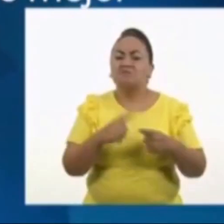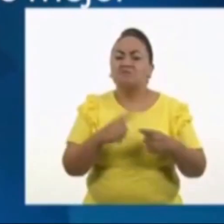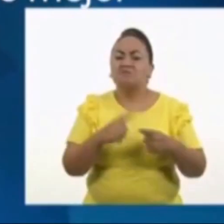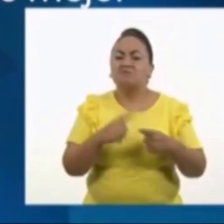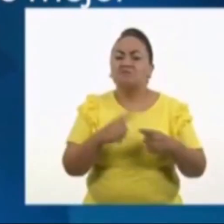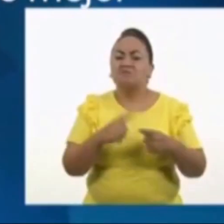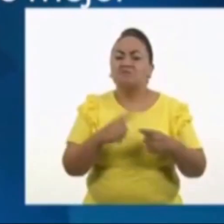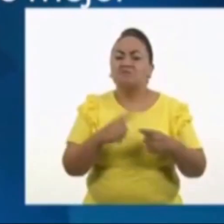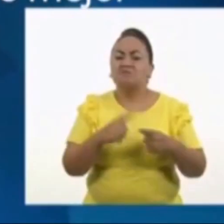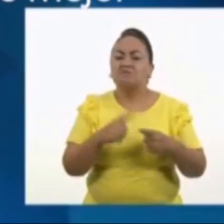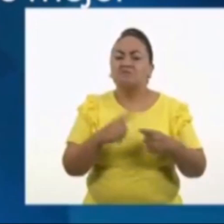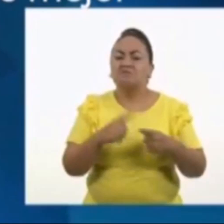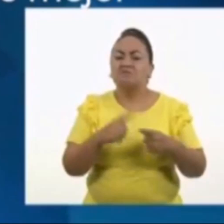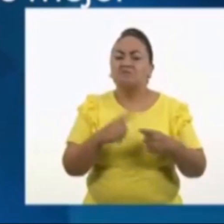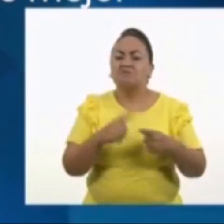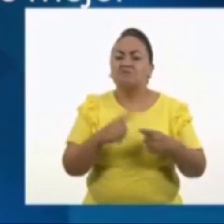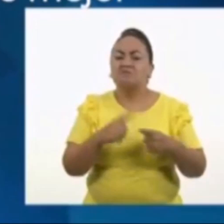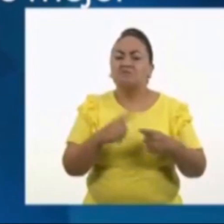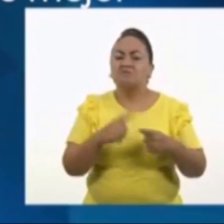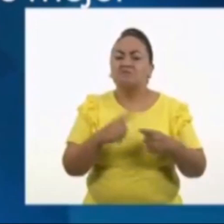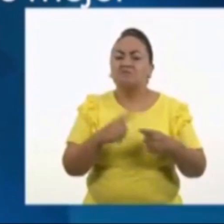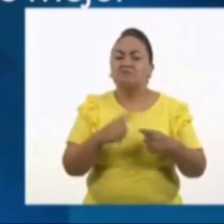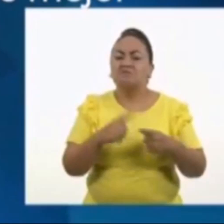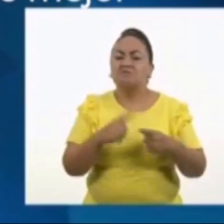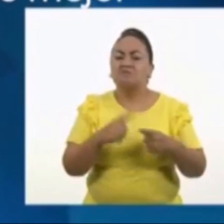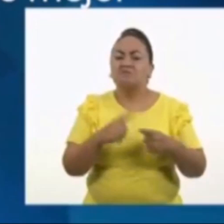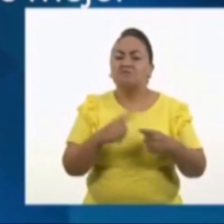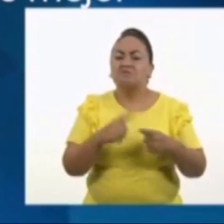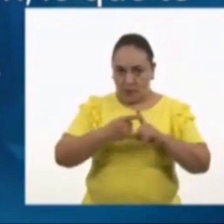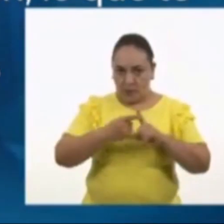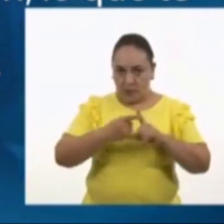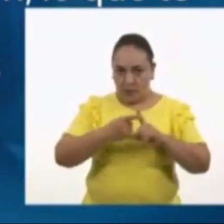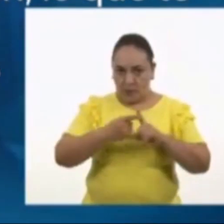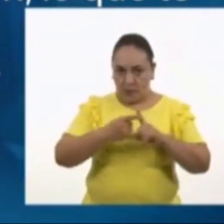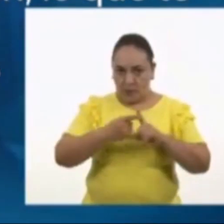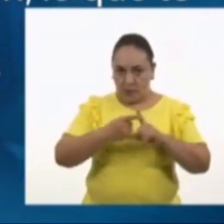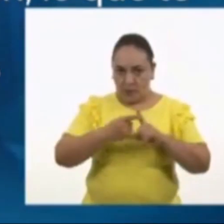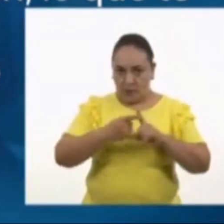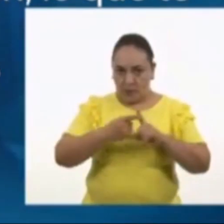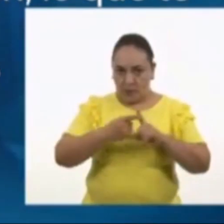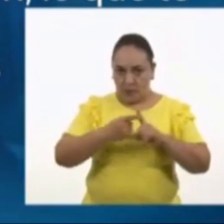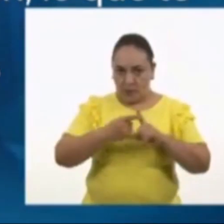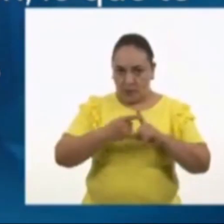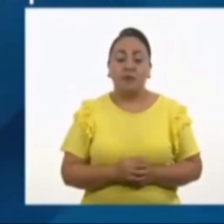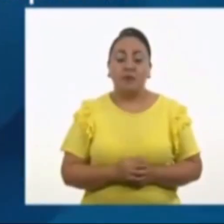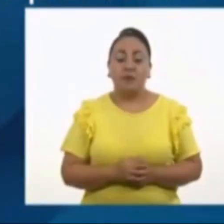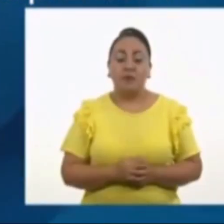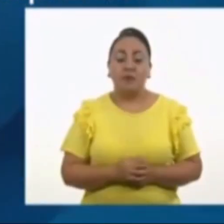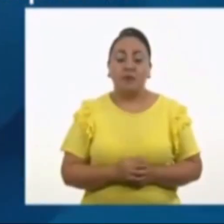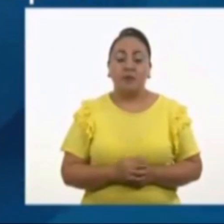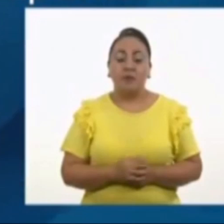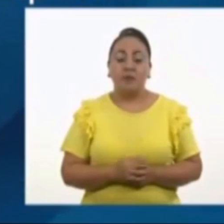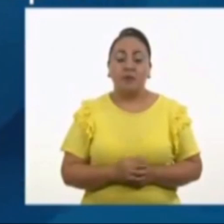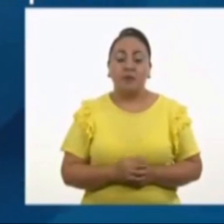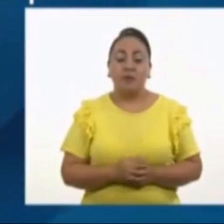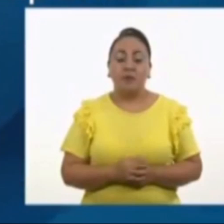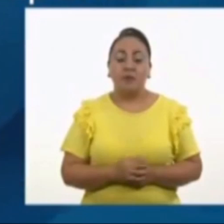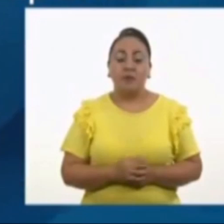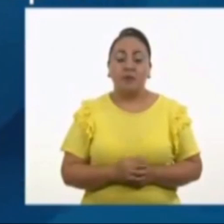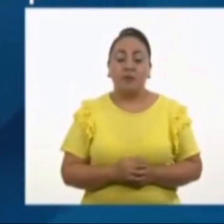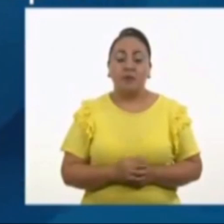Considera escoger el que mejor se acomoda a tu espacio, aumentando el número de macetas para aumentar tu huerto. ¿Qué y cómo vamos a